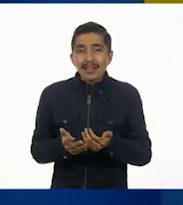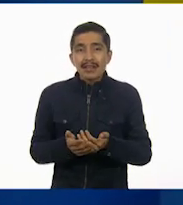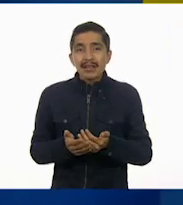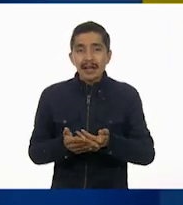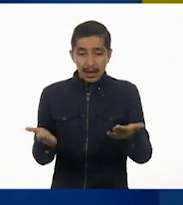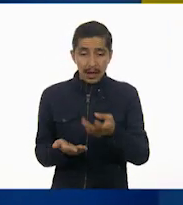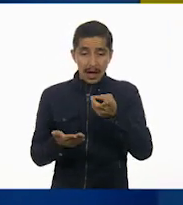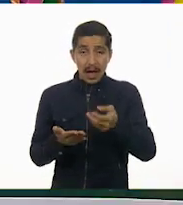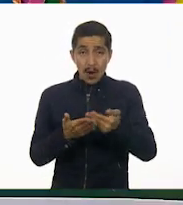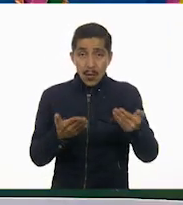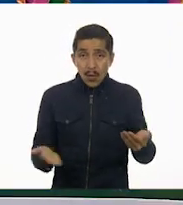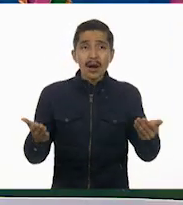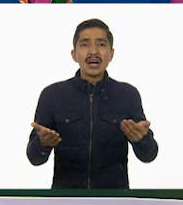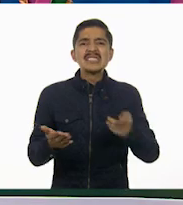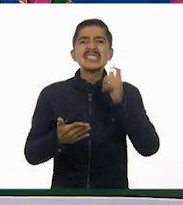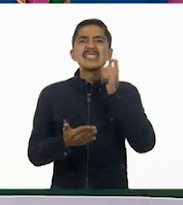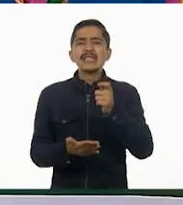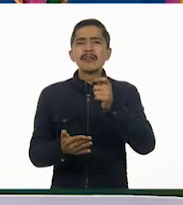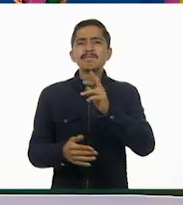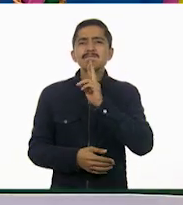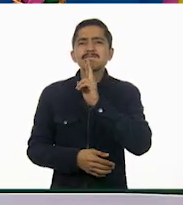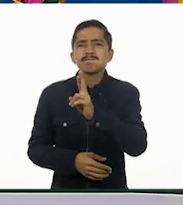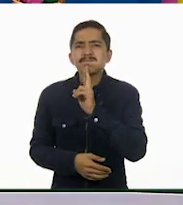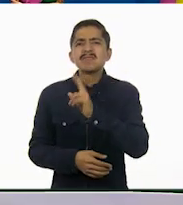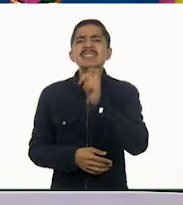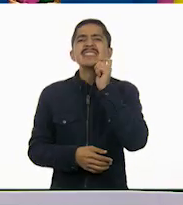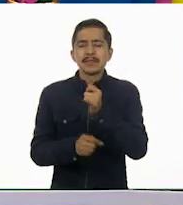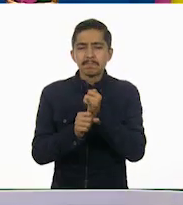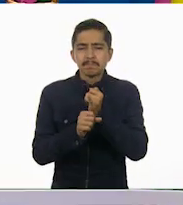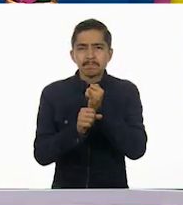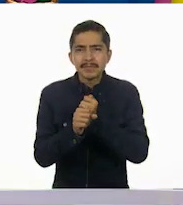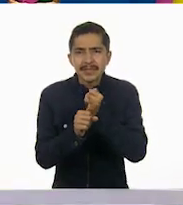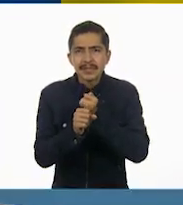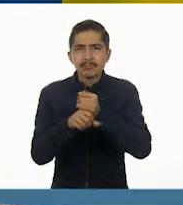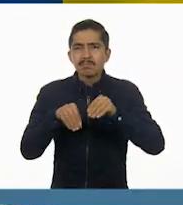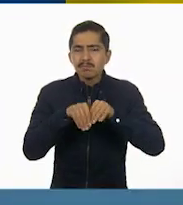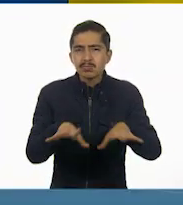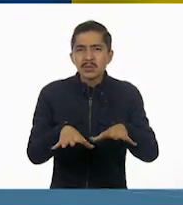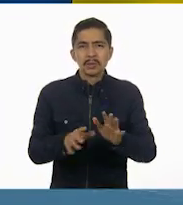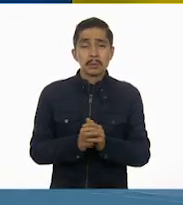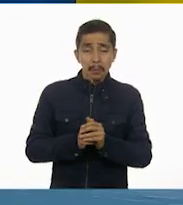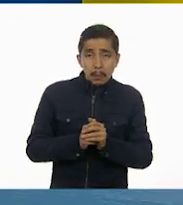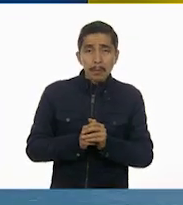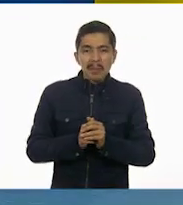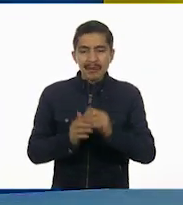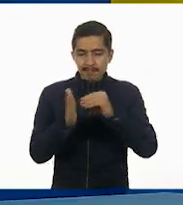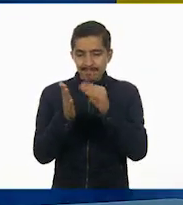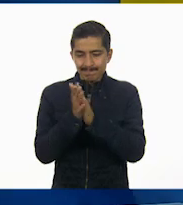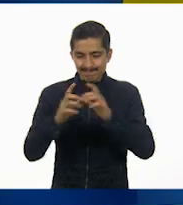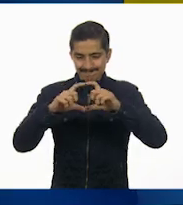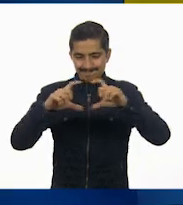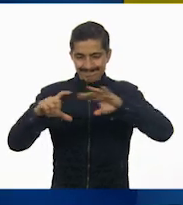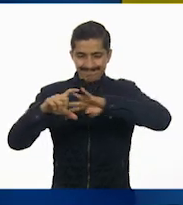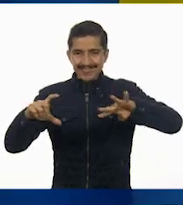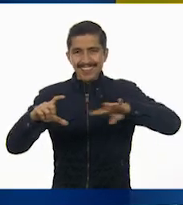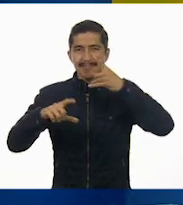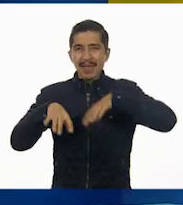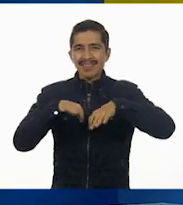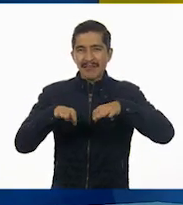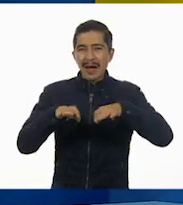sesión compartimos los resultados de nuestra investigación, consignados en fichas de trabajo, que